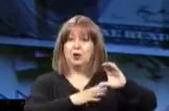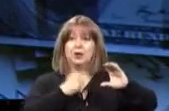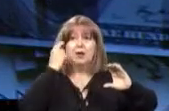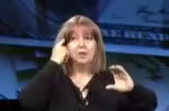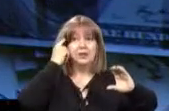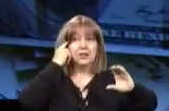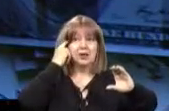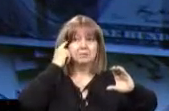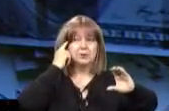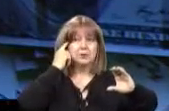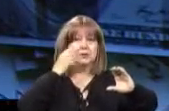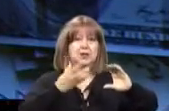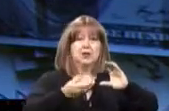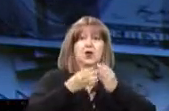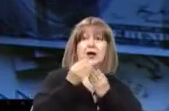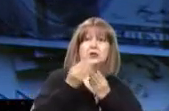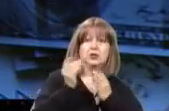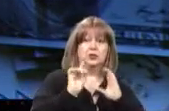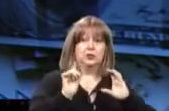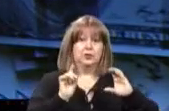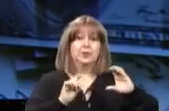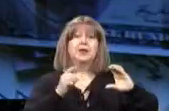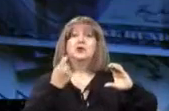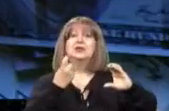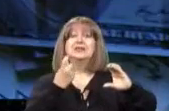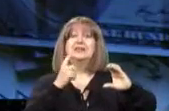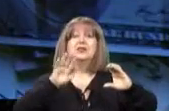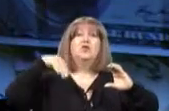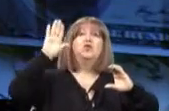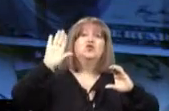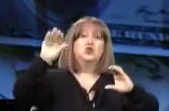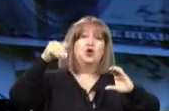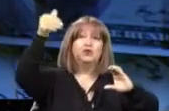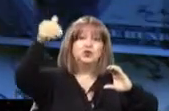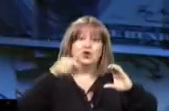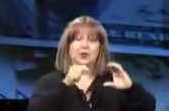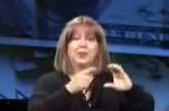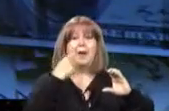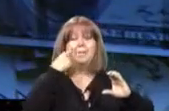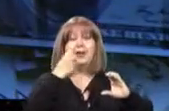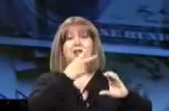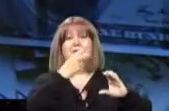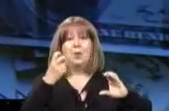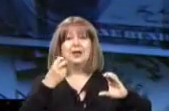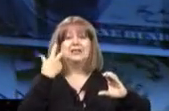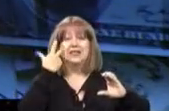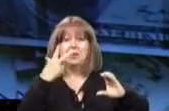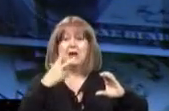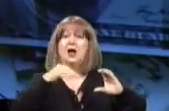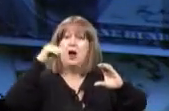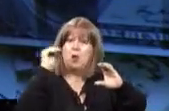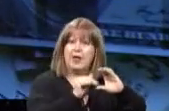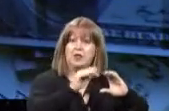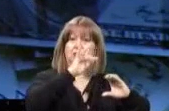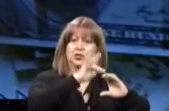así se hace más responsable. Claro, es decir, me estoy consumiendo algo que lo voy a necesitar el día de mañana. Uh-huh. Entonces, si son 1.000, 2.000, 3.000 pesos, lo que sea, lo